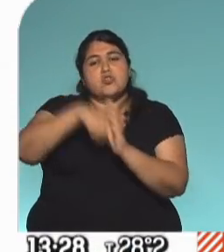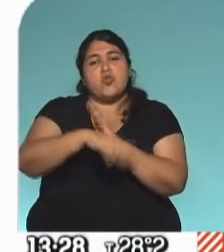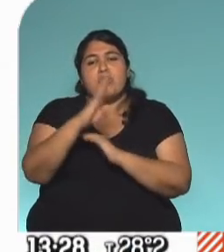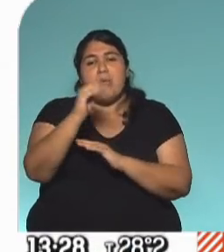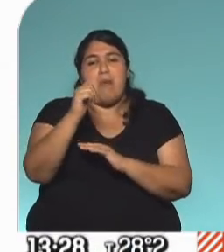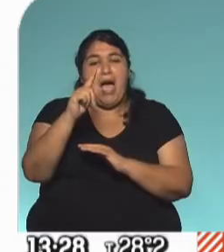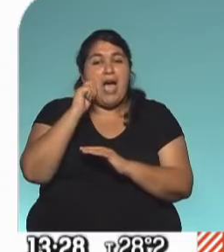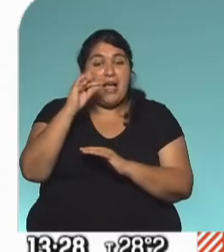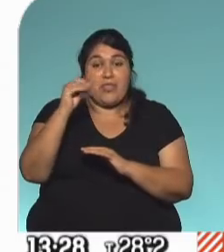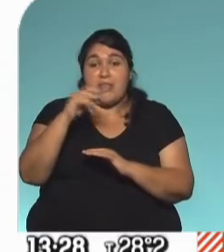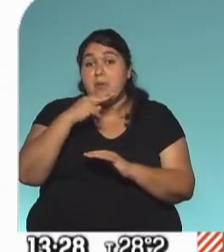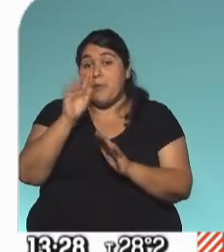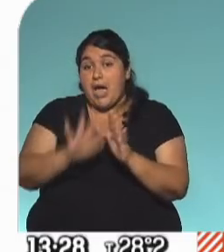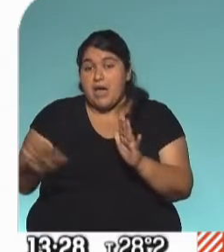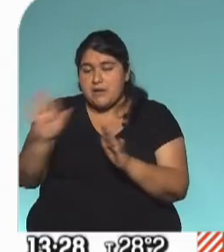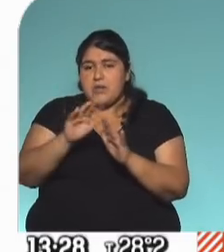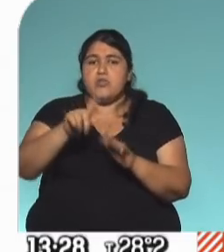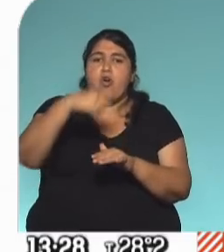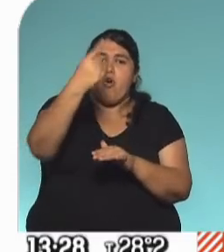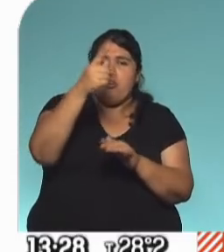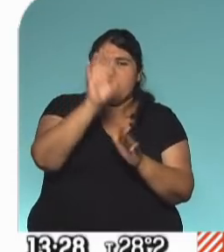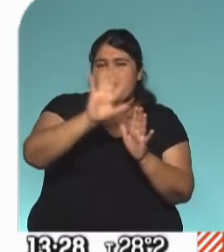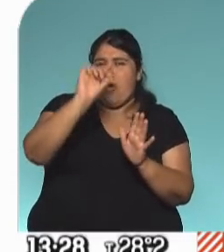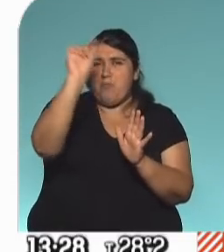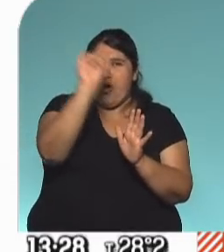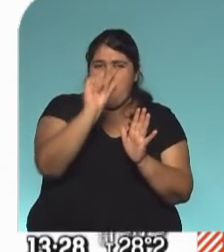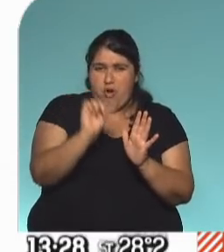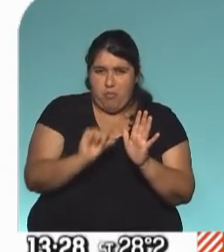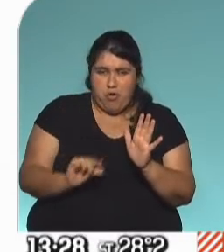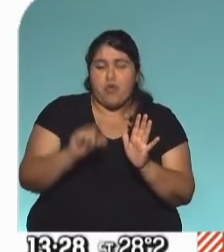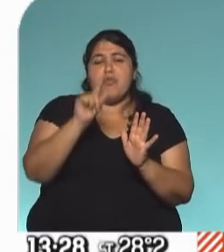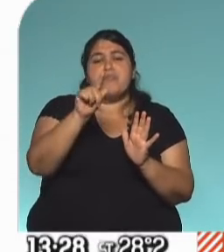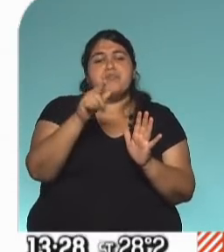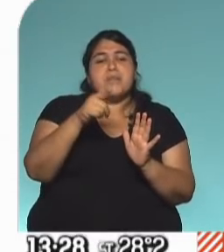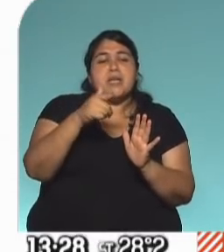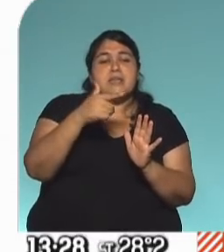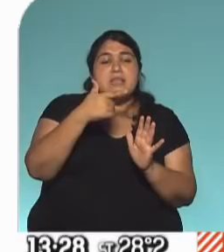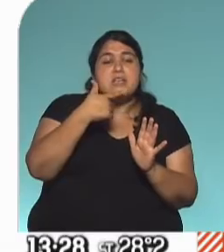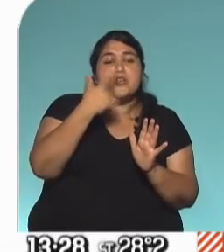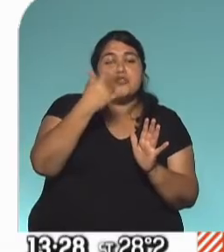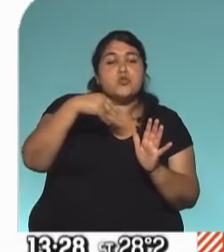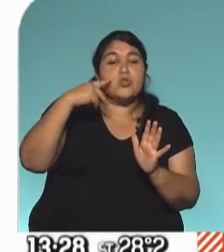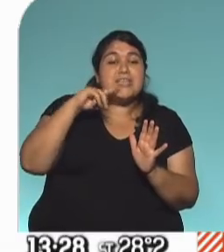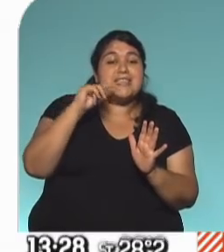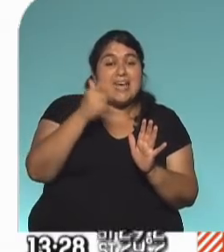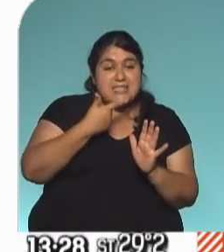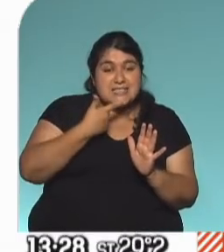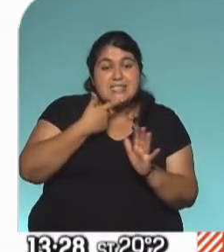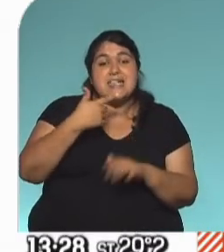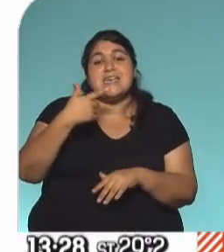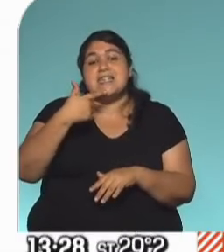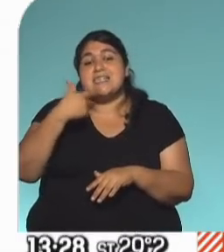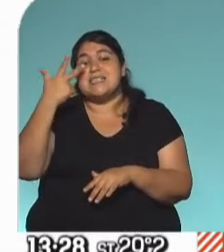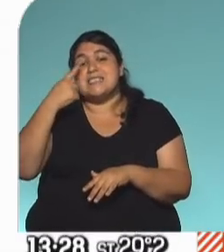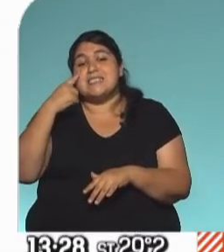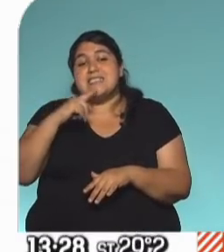que vemos en verde, y después hay zonas que son mixtas, podríamos decir, entre sunitas y chiitas. El punto importante, lo que vemos en rojo arriba,